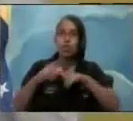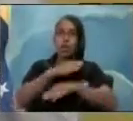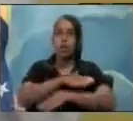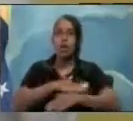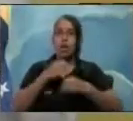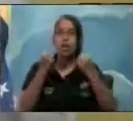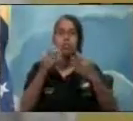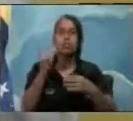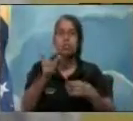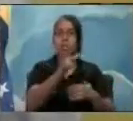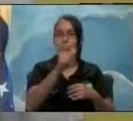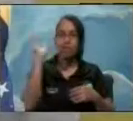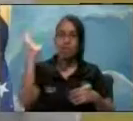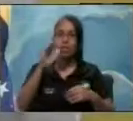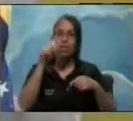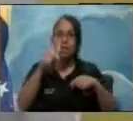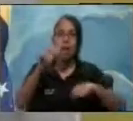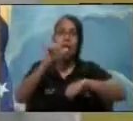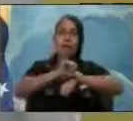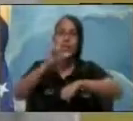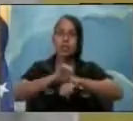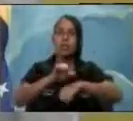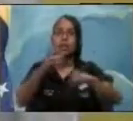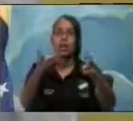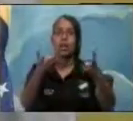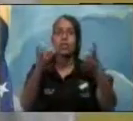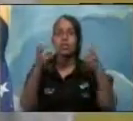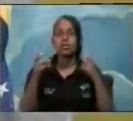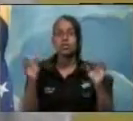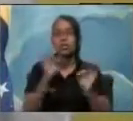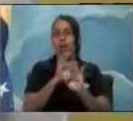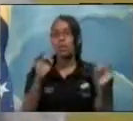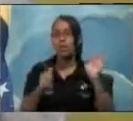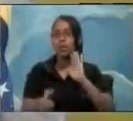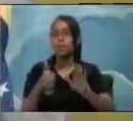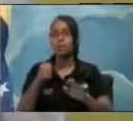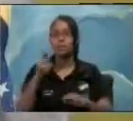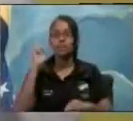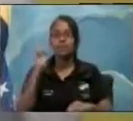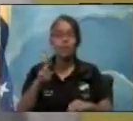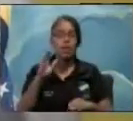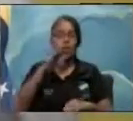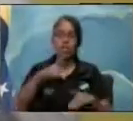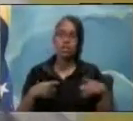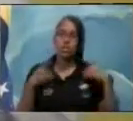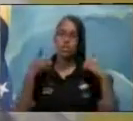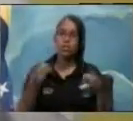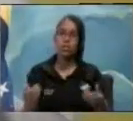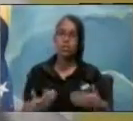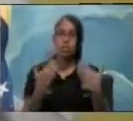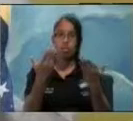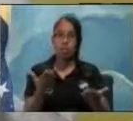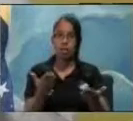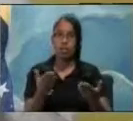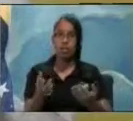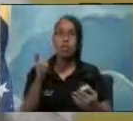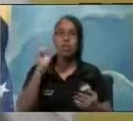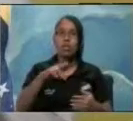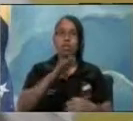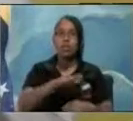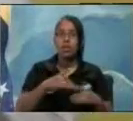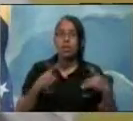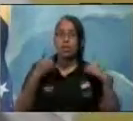mucha gente que viene a la iglesia a recibir nada más y nunca están dispuestos a dar. Nunca están